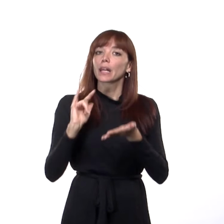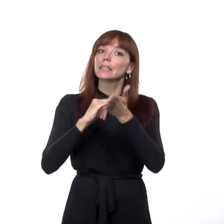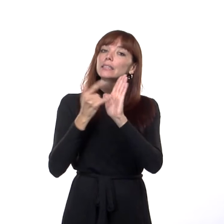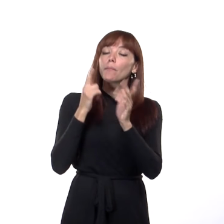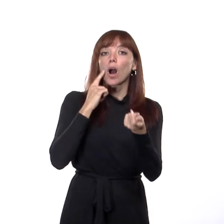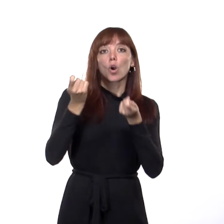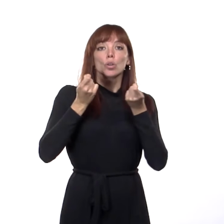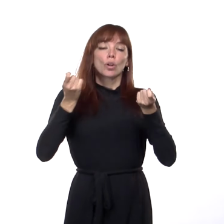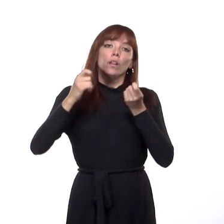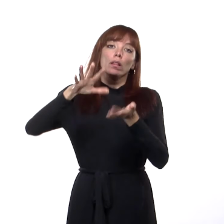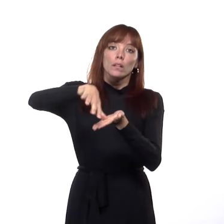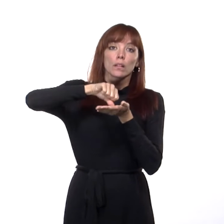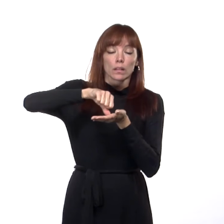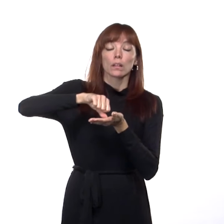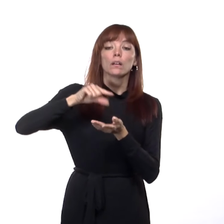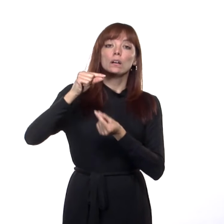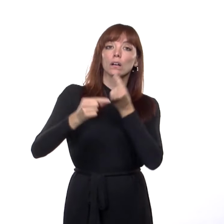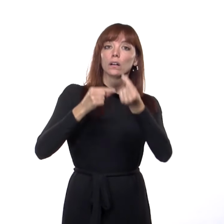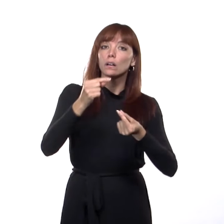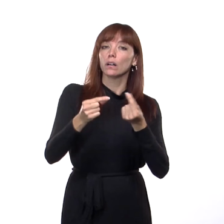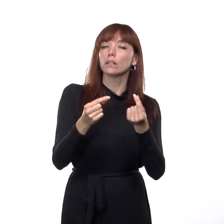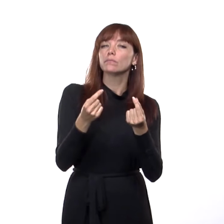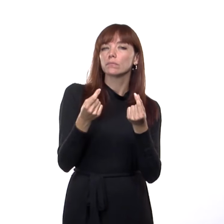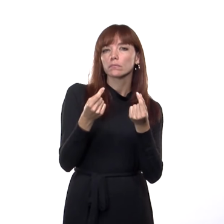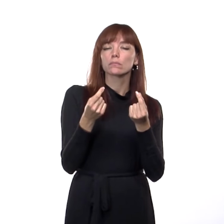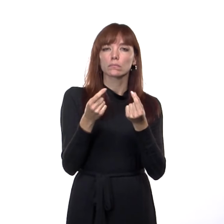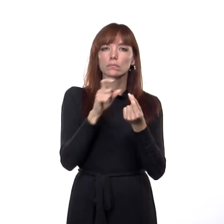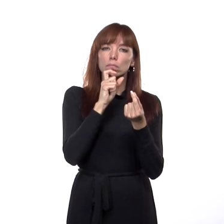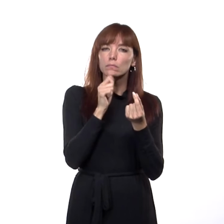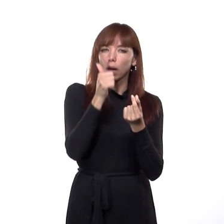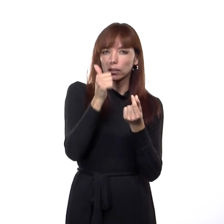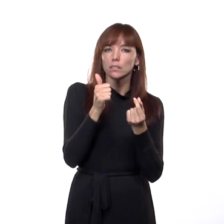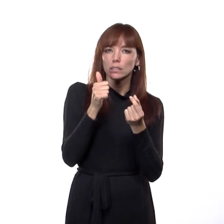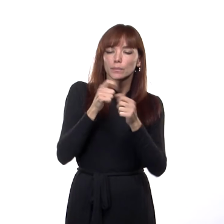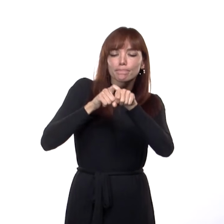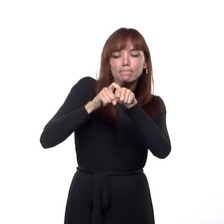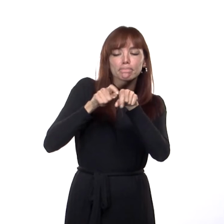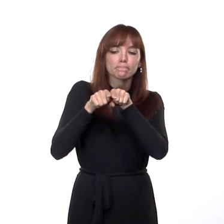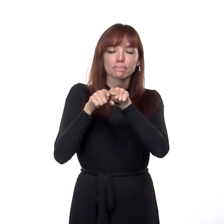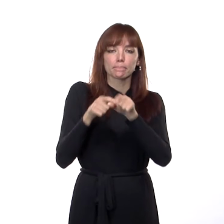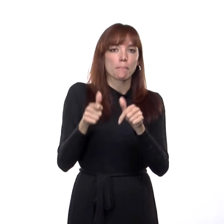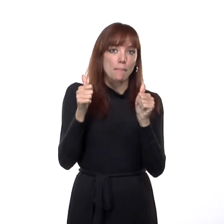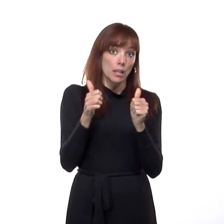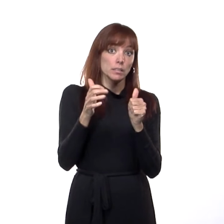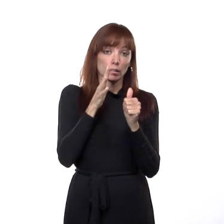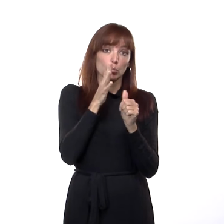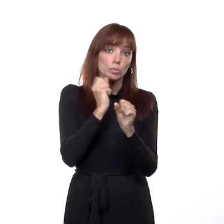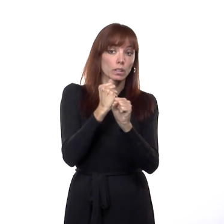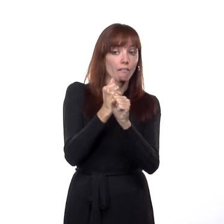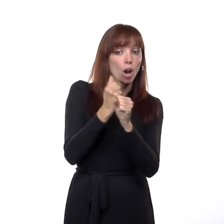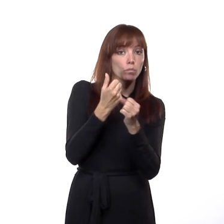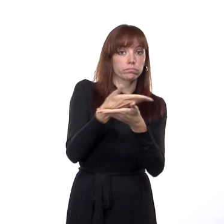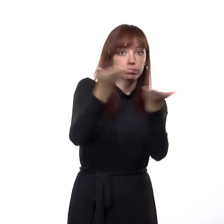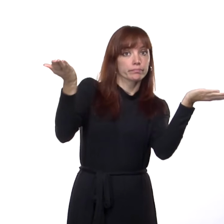control centralizados cada vez se convierten en más críticos porque hay un nivel de operación cada vez se exponen más